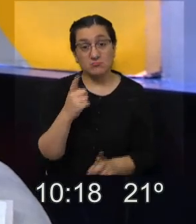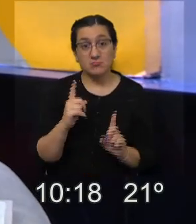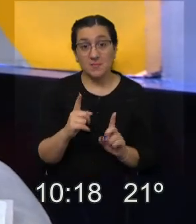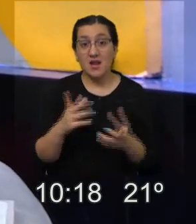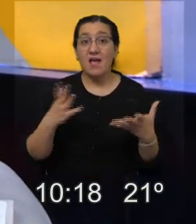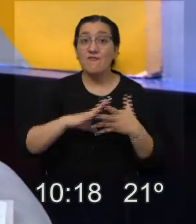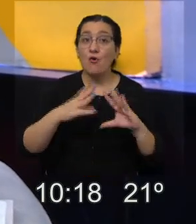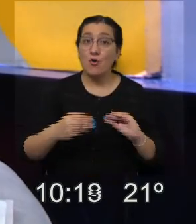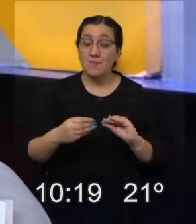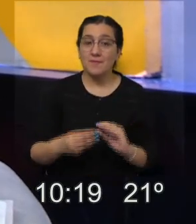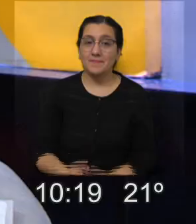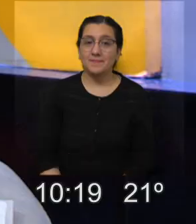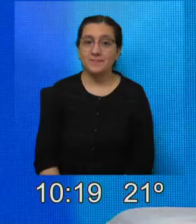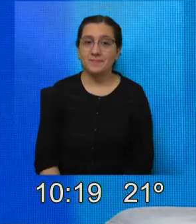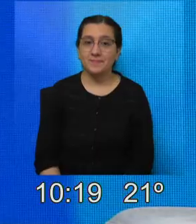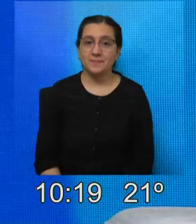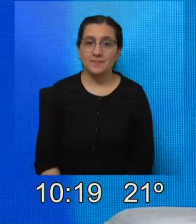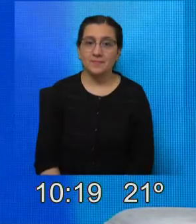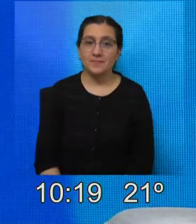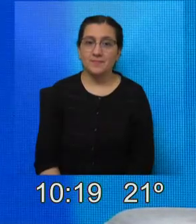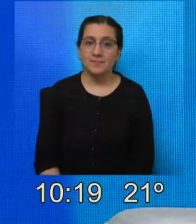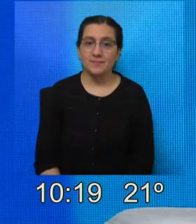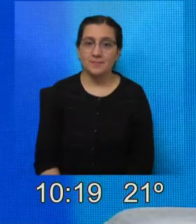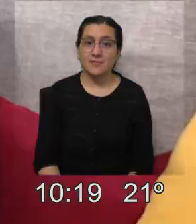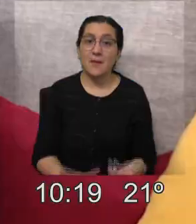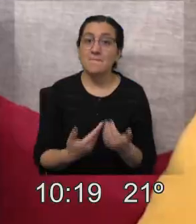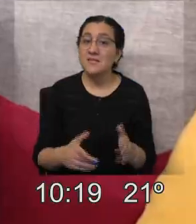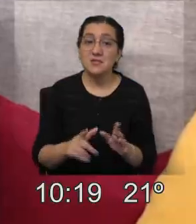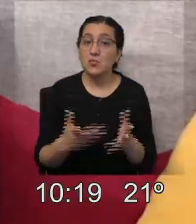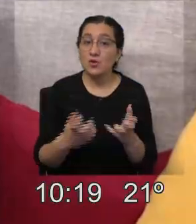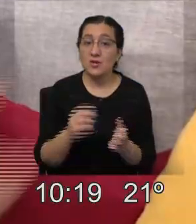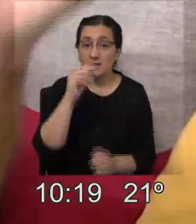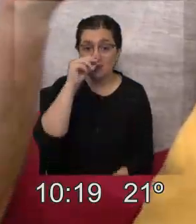la forma en la que llegan a este espectáculo. Arranque por donde quieran.